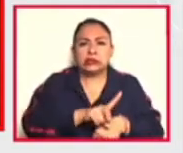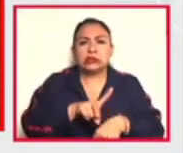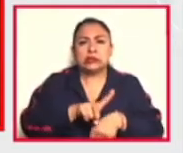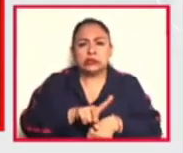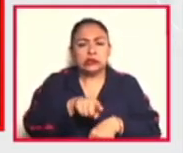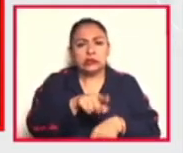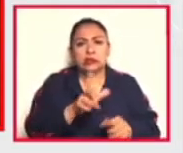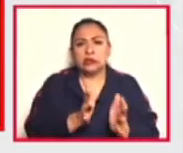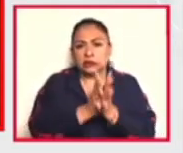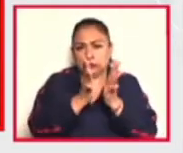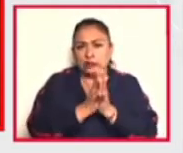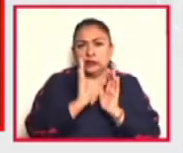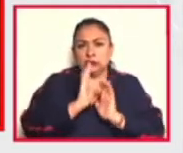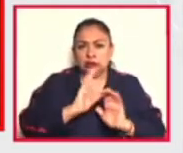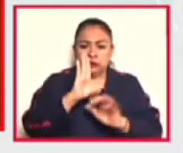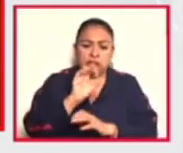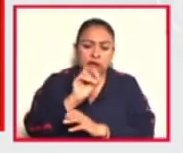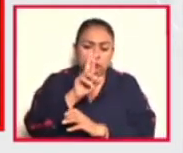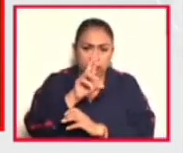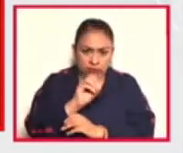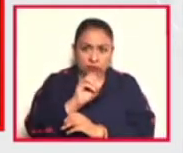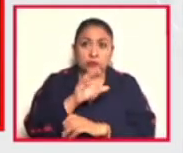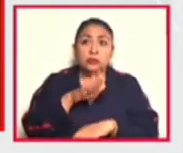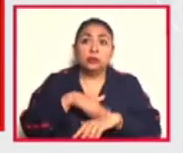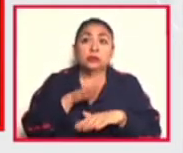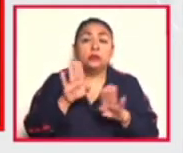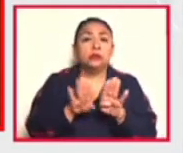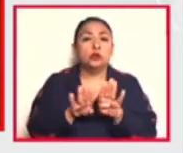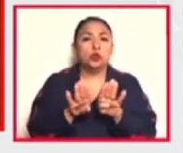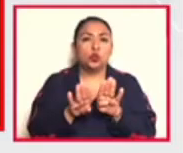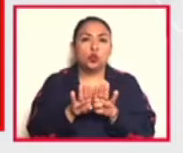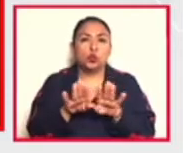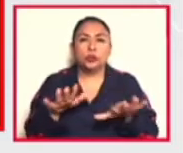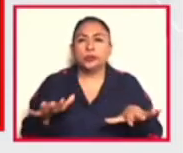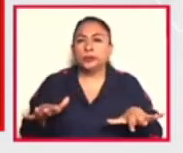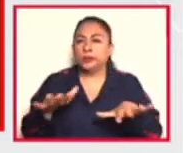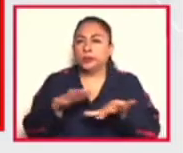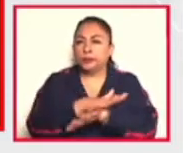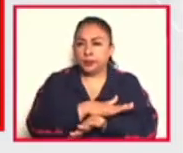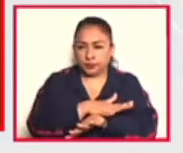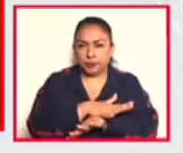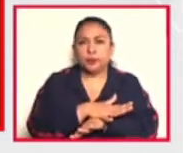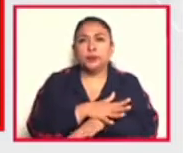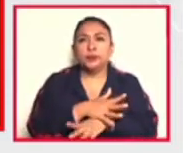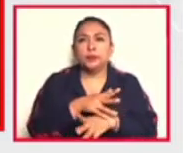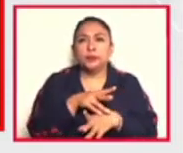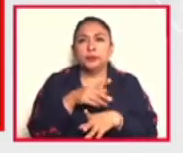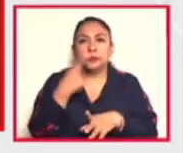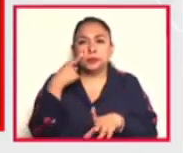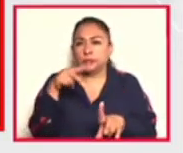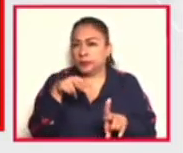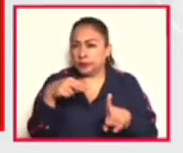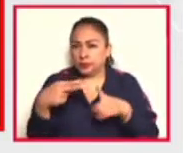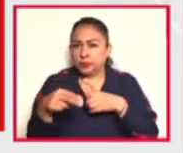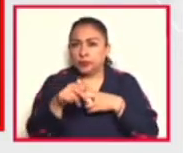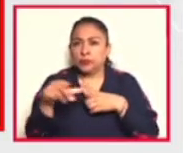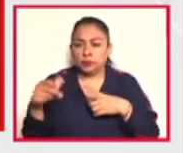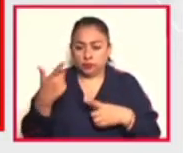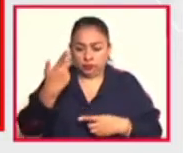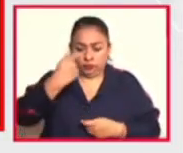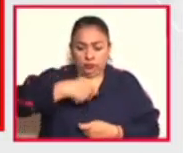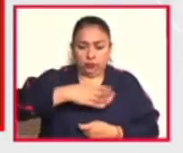este coro y sobre todo cómo cambian su vista hacia la identidad o su